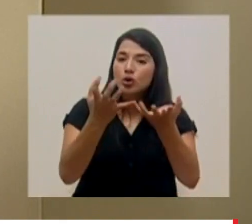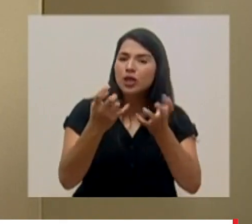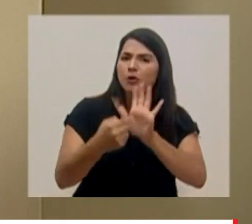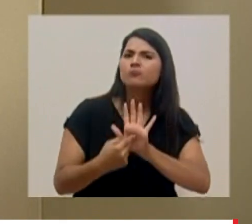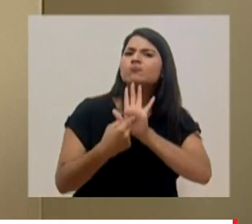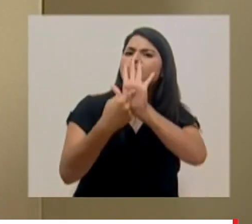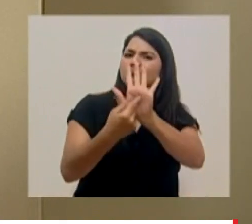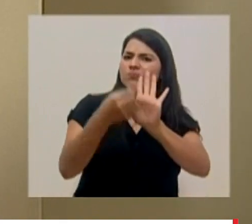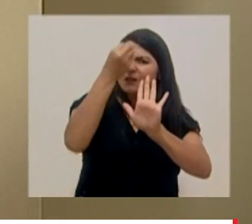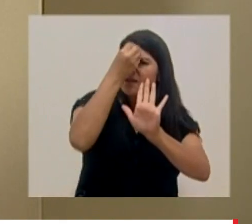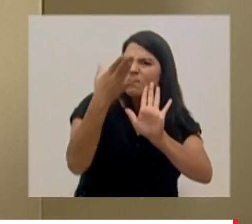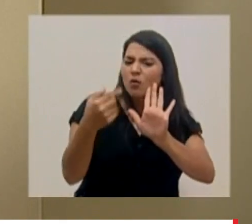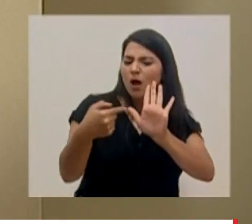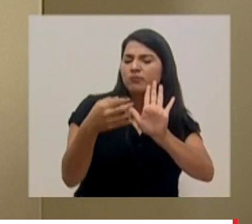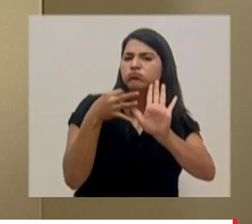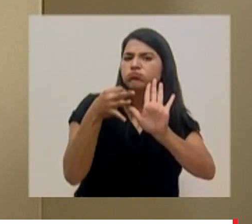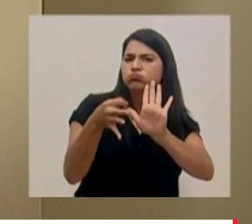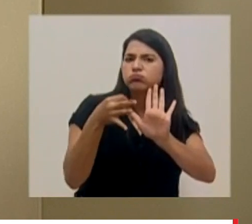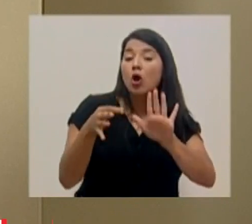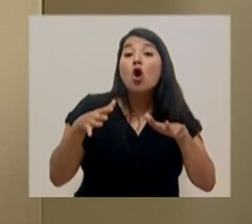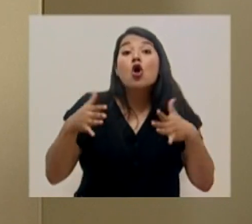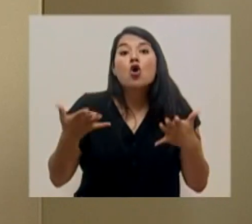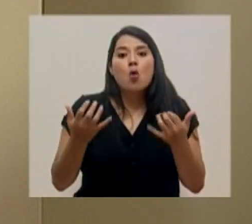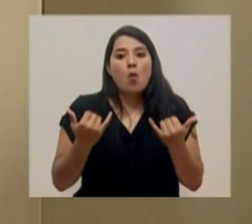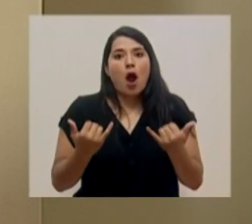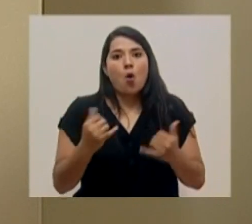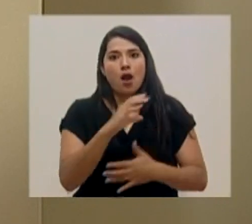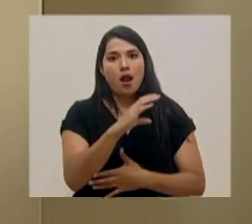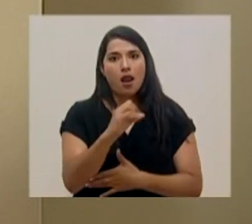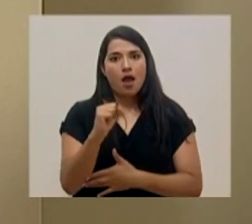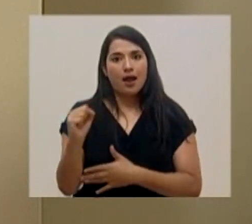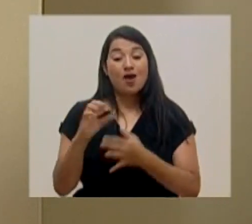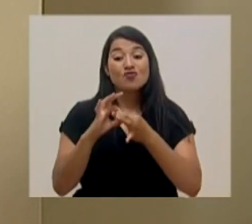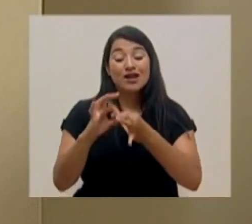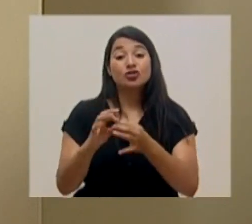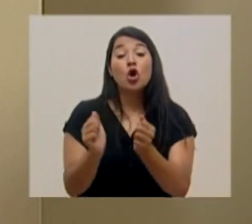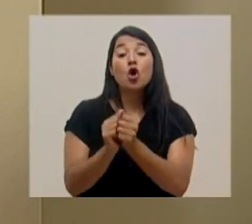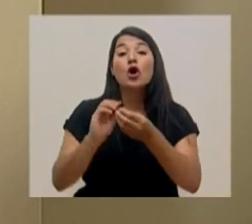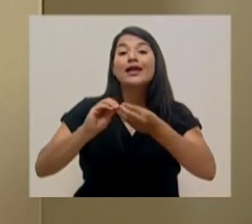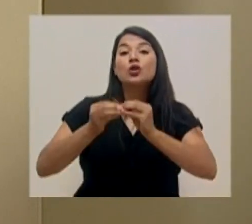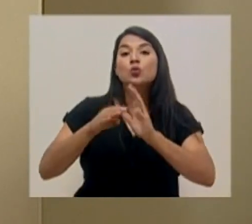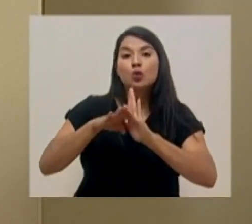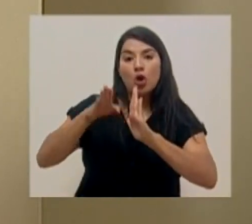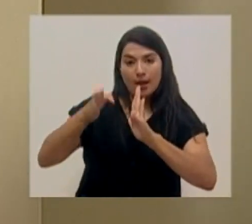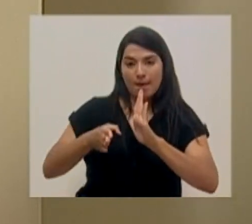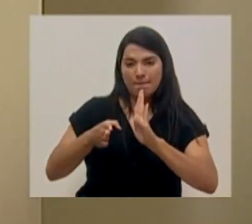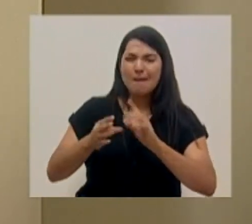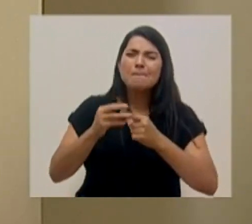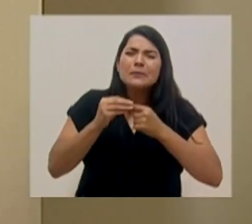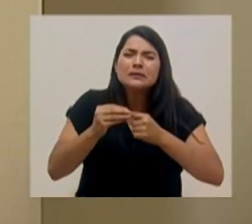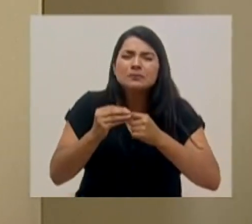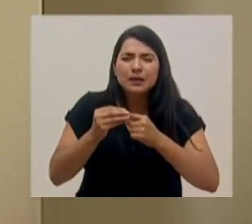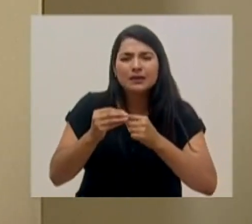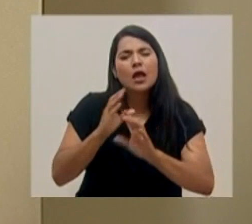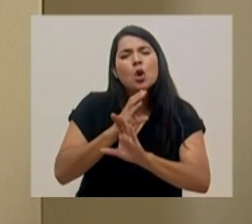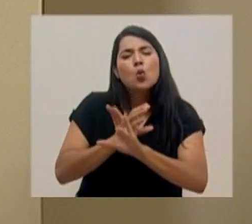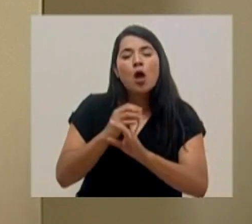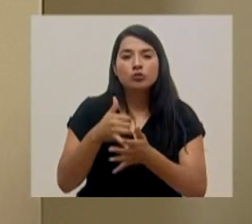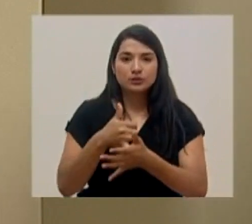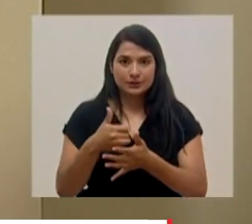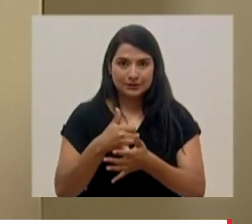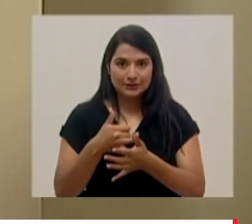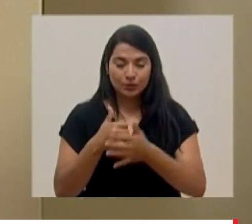de dónde estamos en cuanto a la utilización de las camas, especialmente las más críticas, las camas de